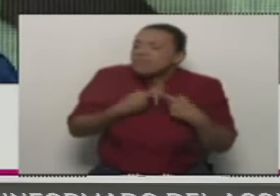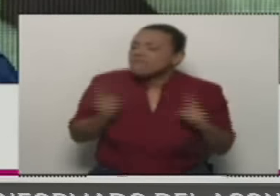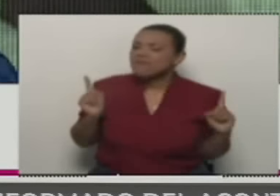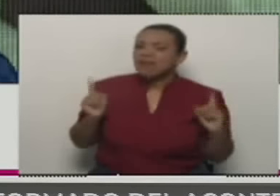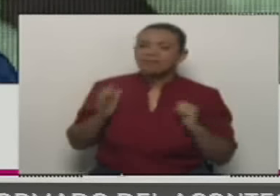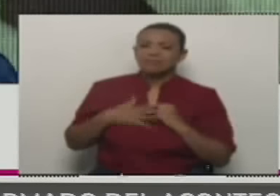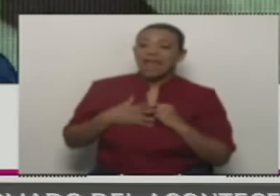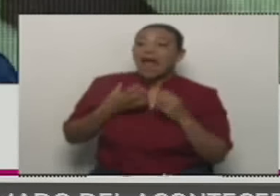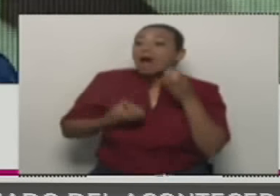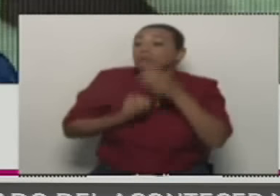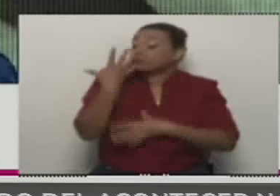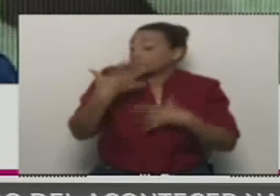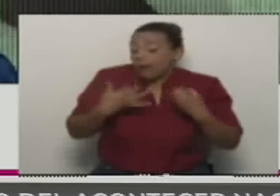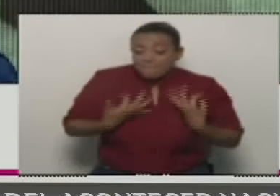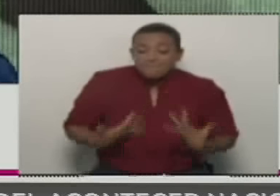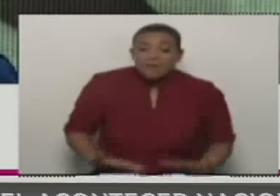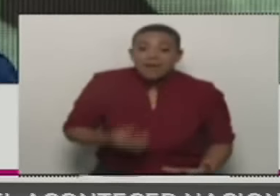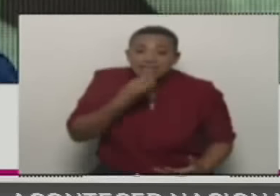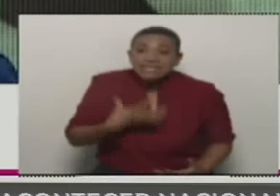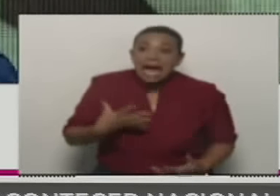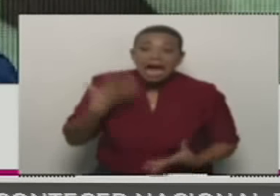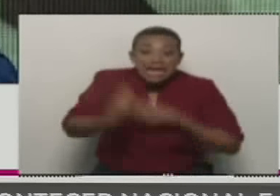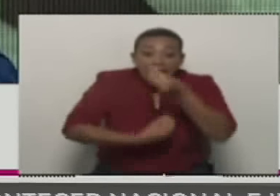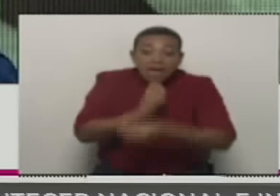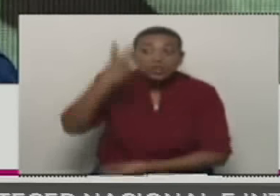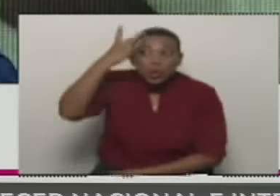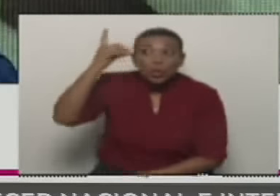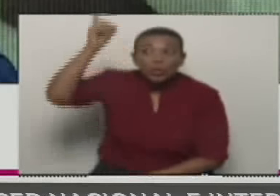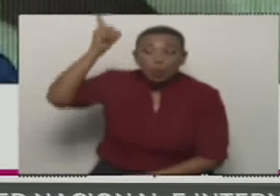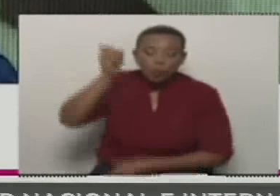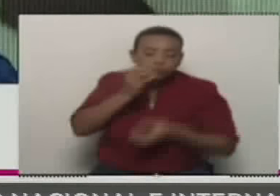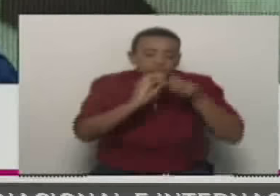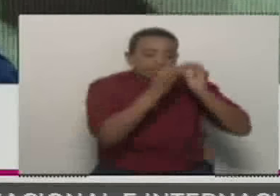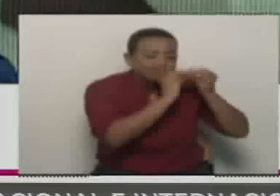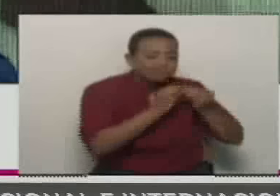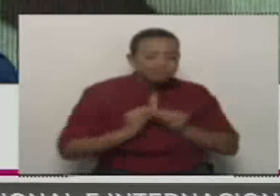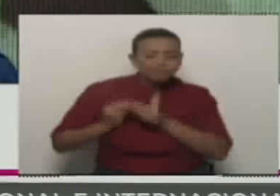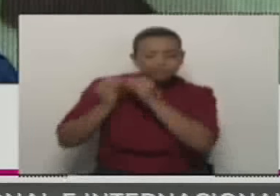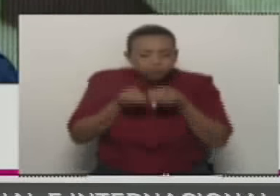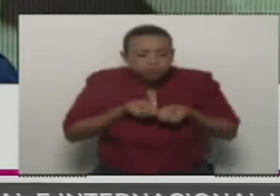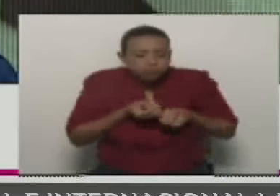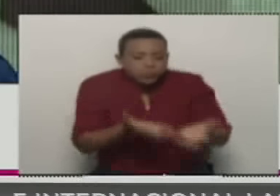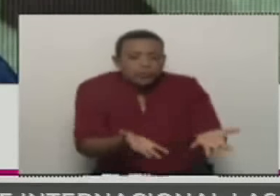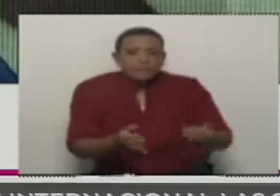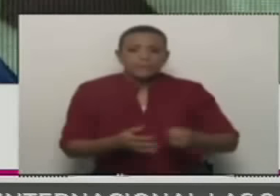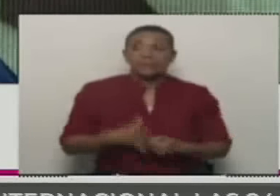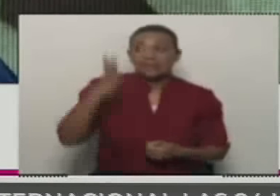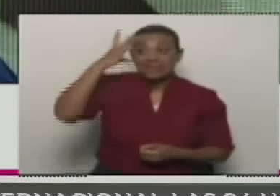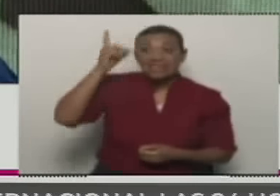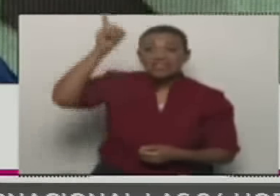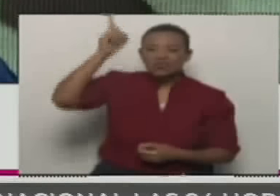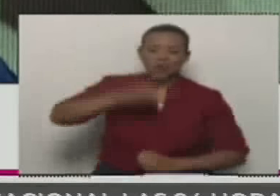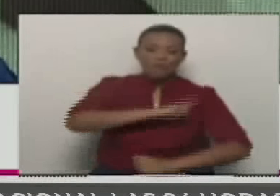Es la creación más maravillosa de quien nos creó, de Dios